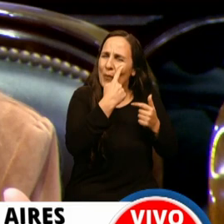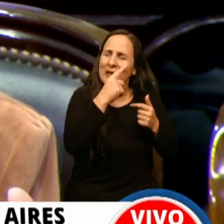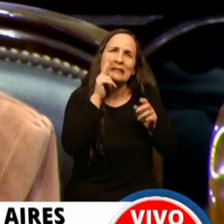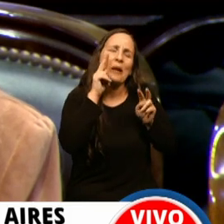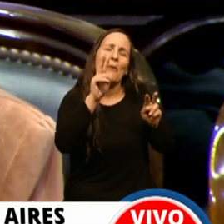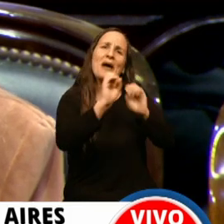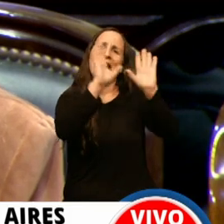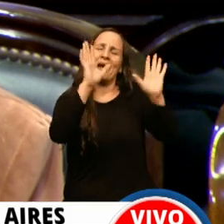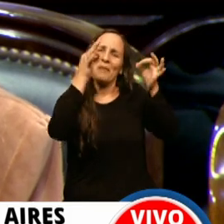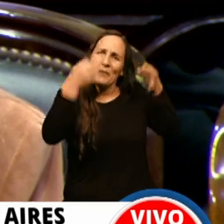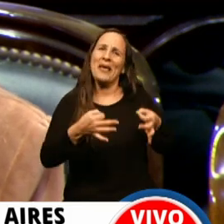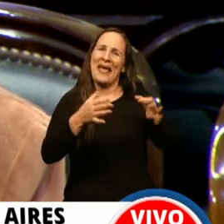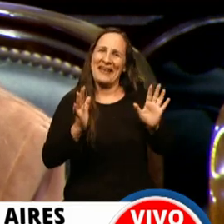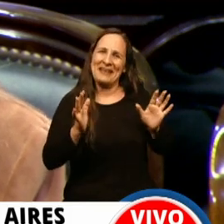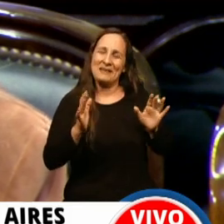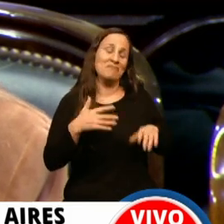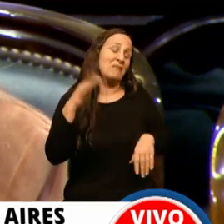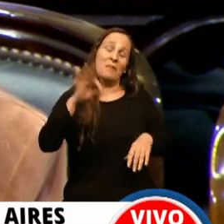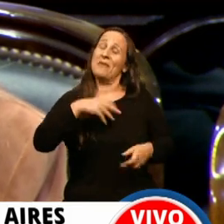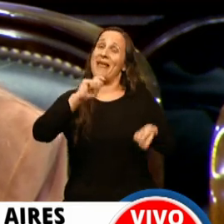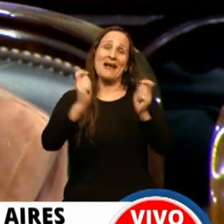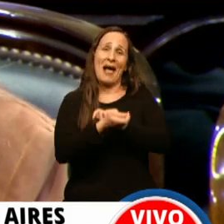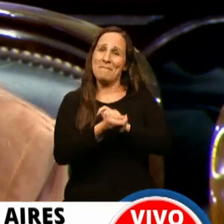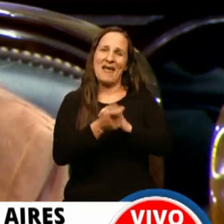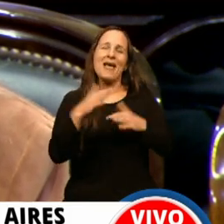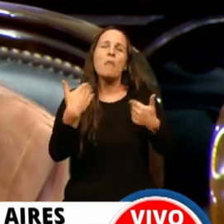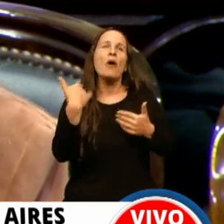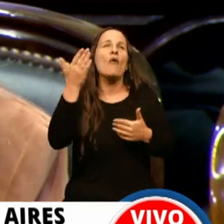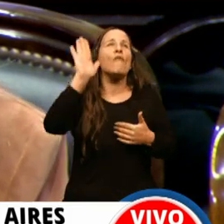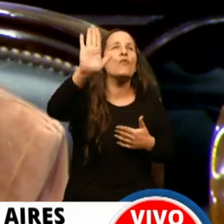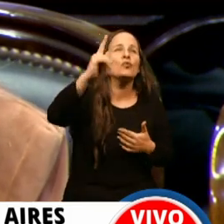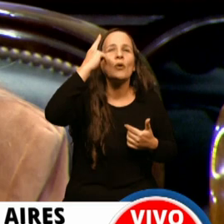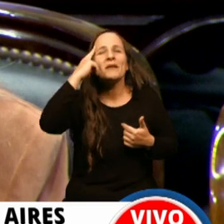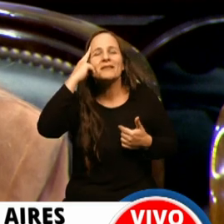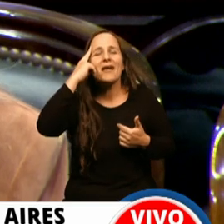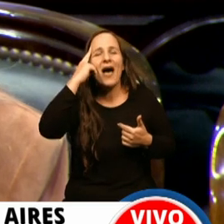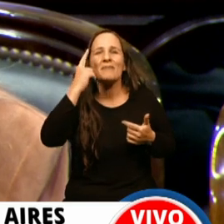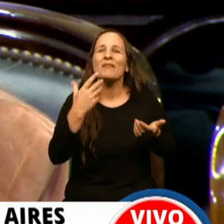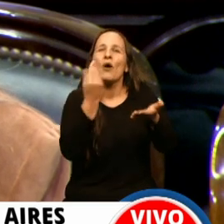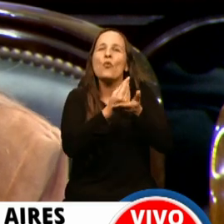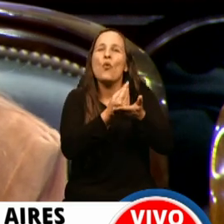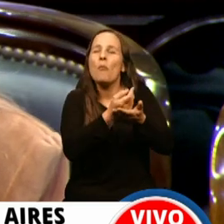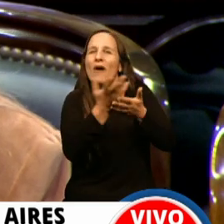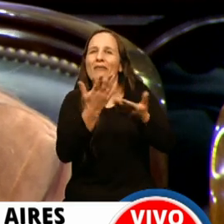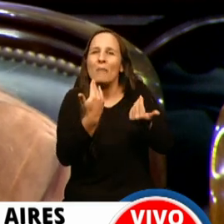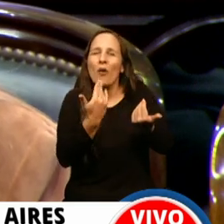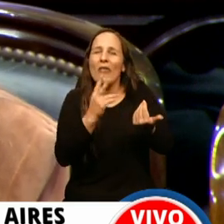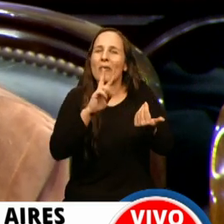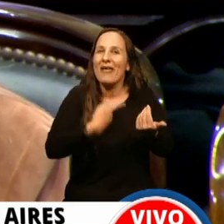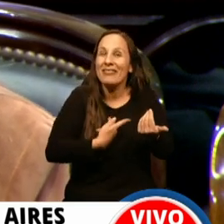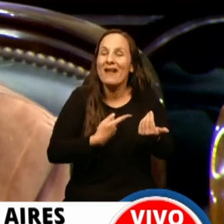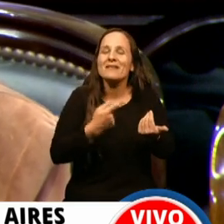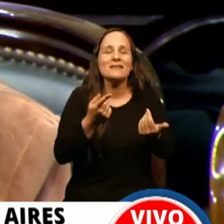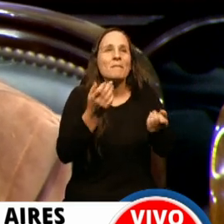claridad cambió mi vida me puedo proyectar el cupo laboral me devolvió mi vida